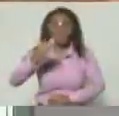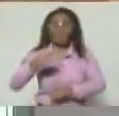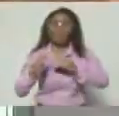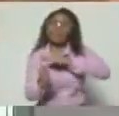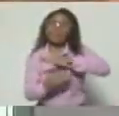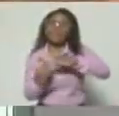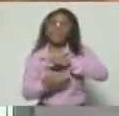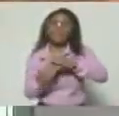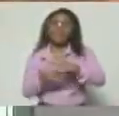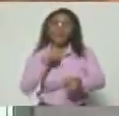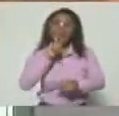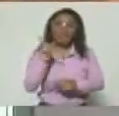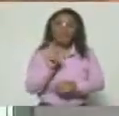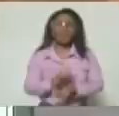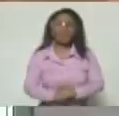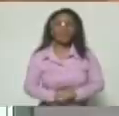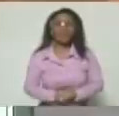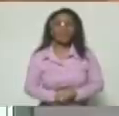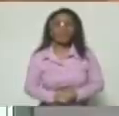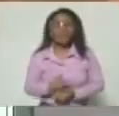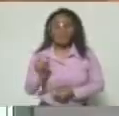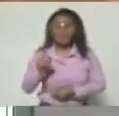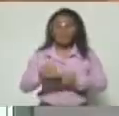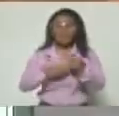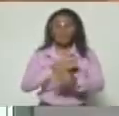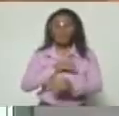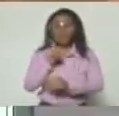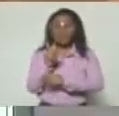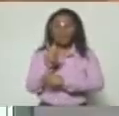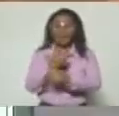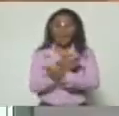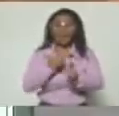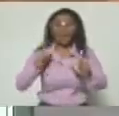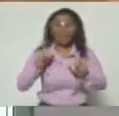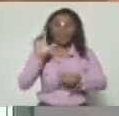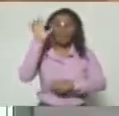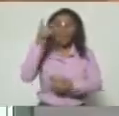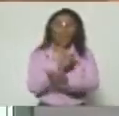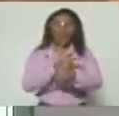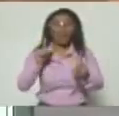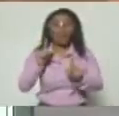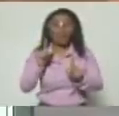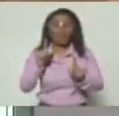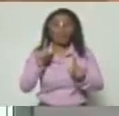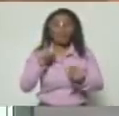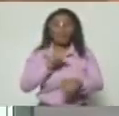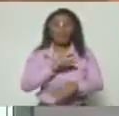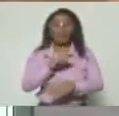en Guantánamo. Hubiese sido ya libre, un país libre, Puerto Rico,